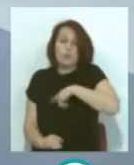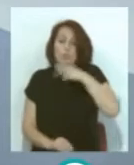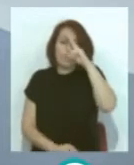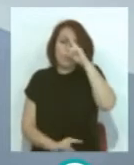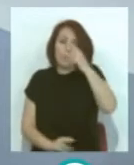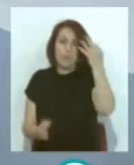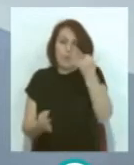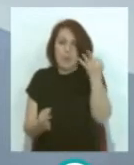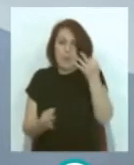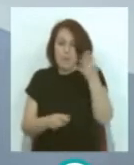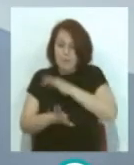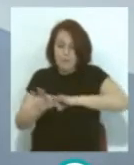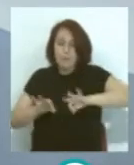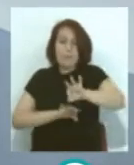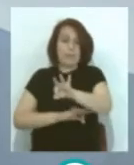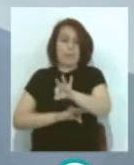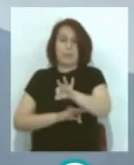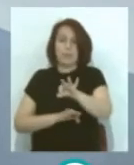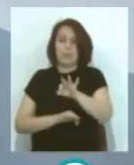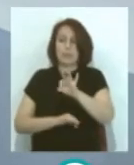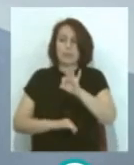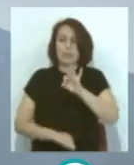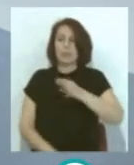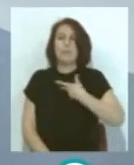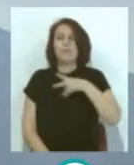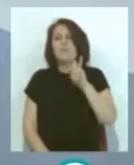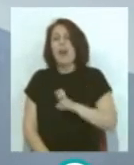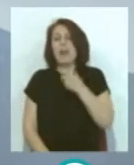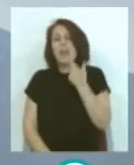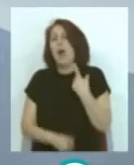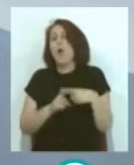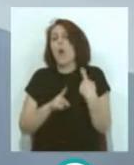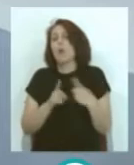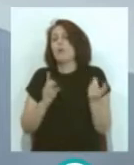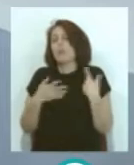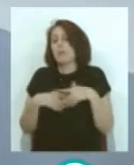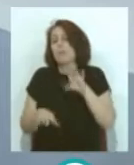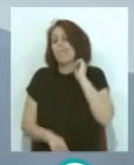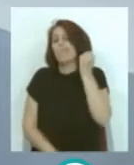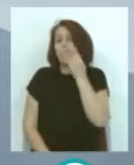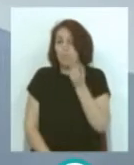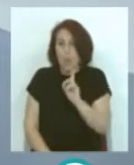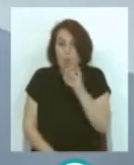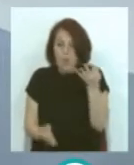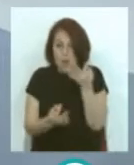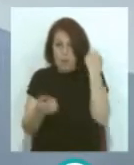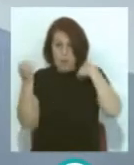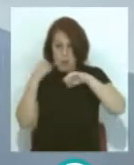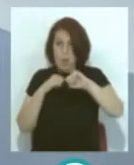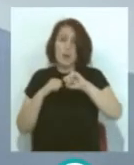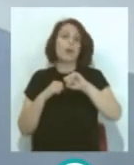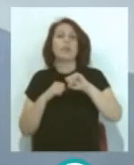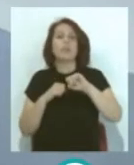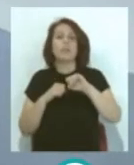todo, tener empatía. No solo vale con decir las cosas y, o con quejarse, sino también hay que actuar. Cada